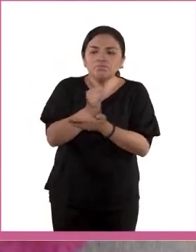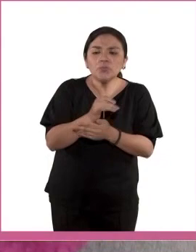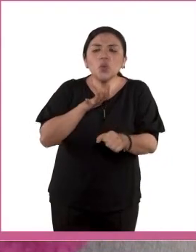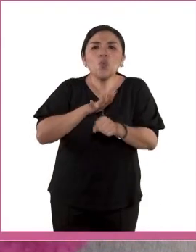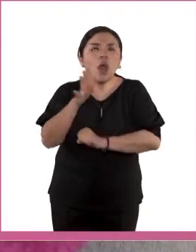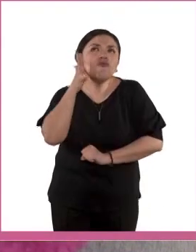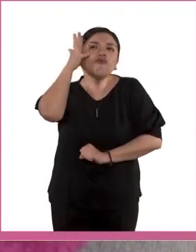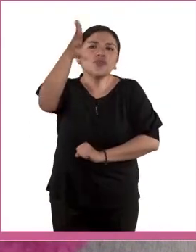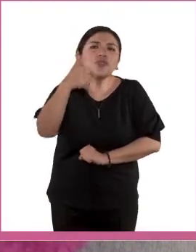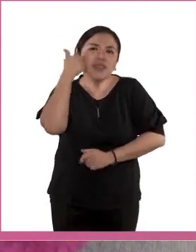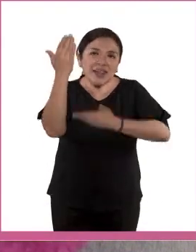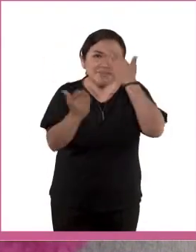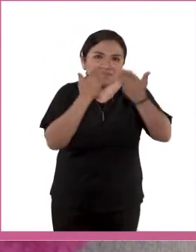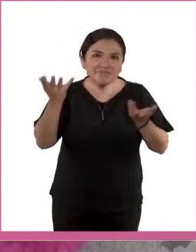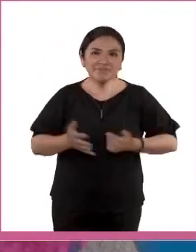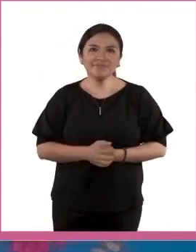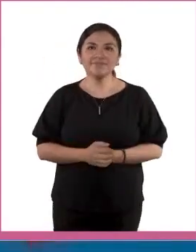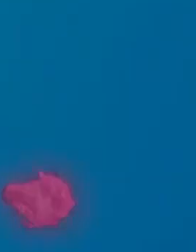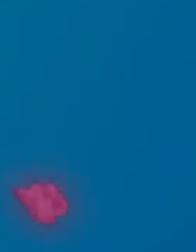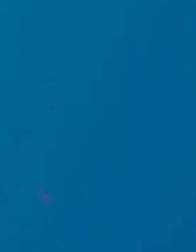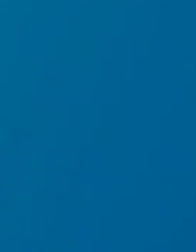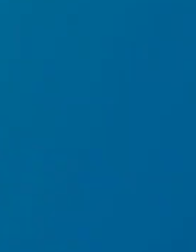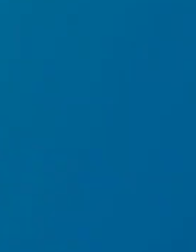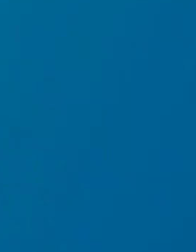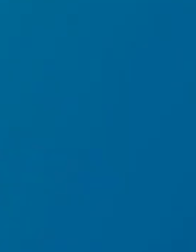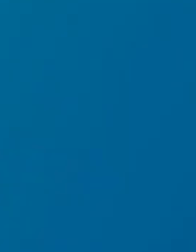decidir hacia dónde encaminar nuestros estudios.